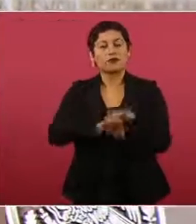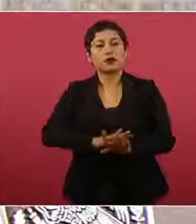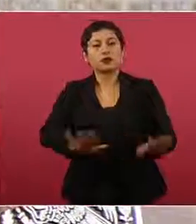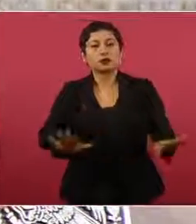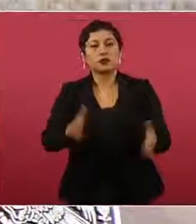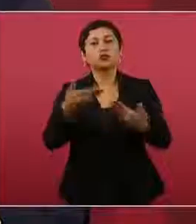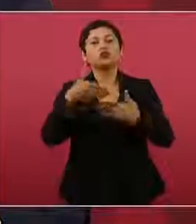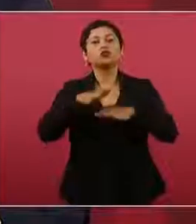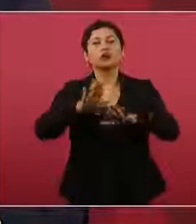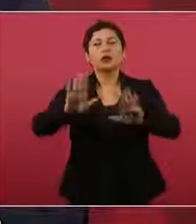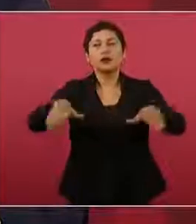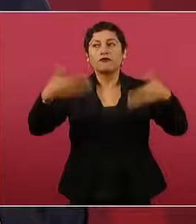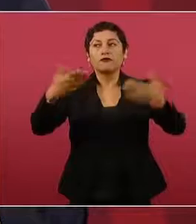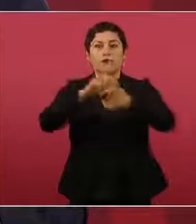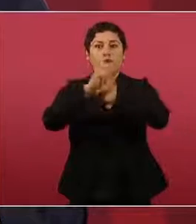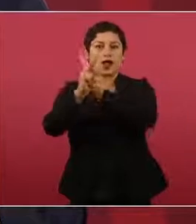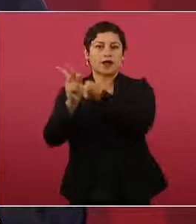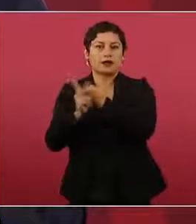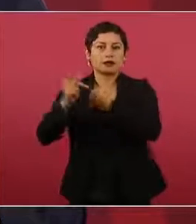ver si